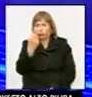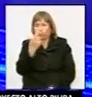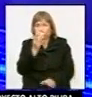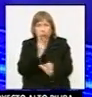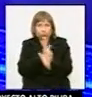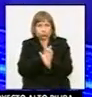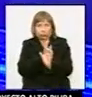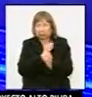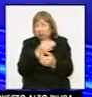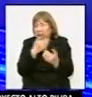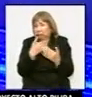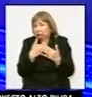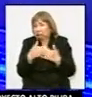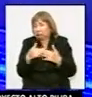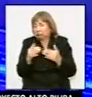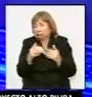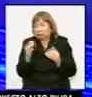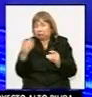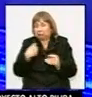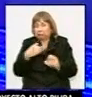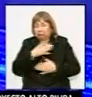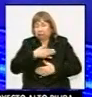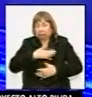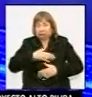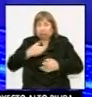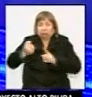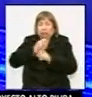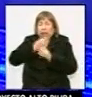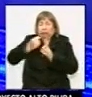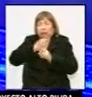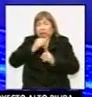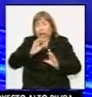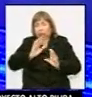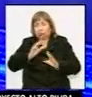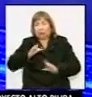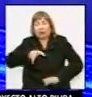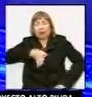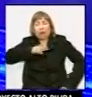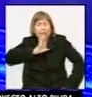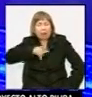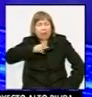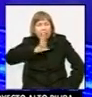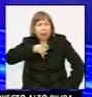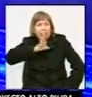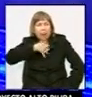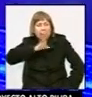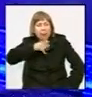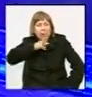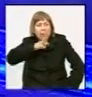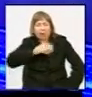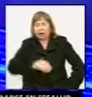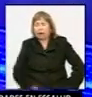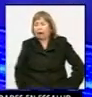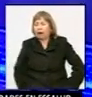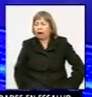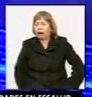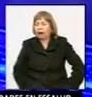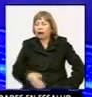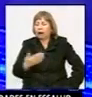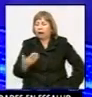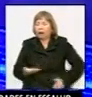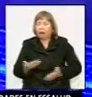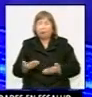ni tampoco pues física, sino violencia verbal que esté existiendo a través también de algunos medios